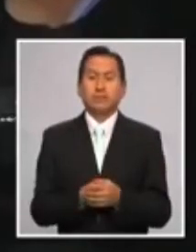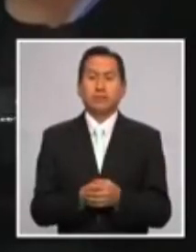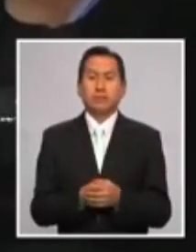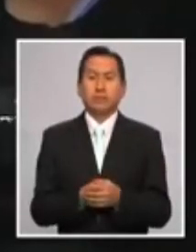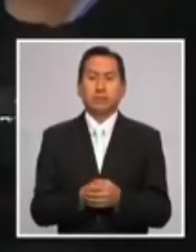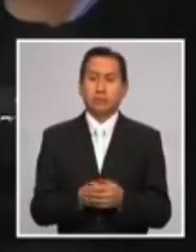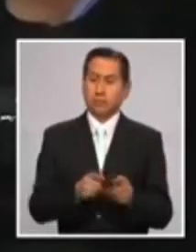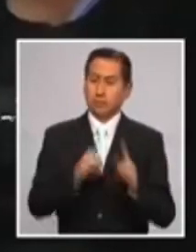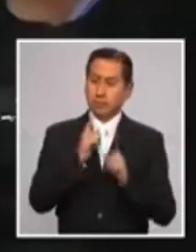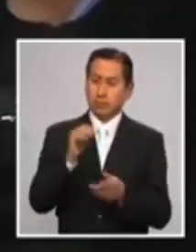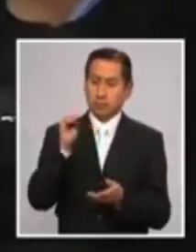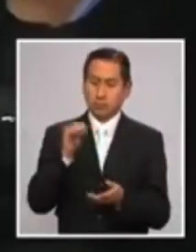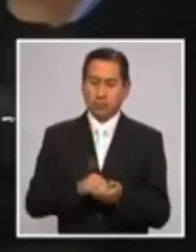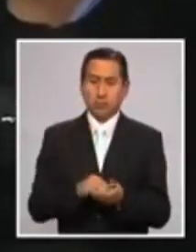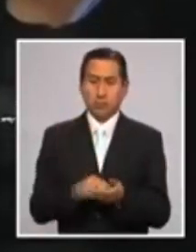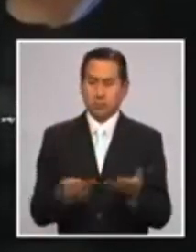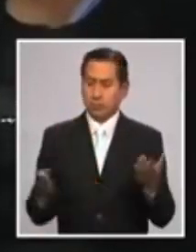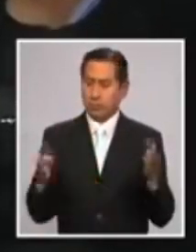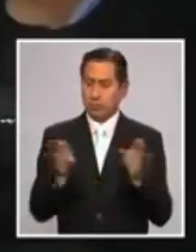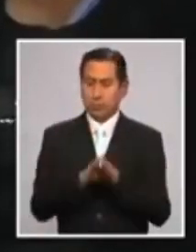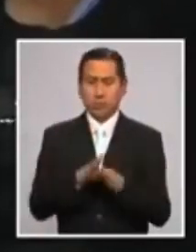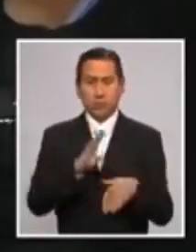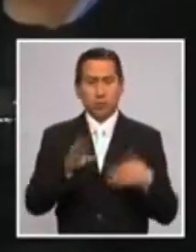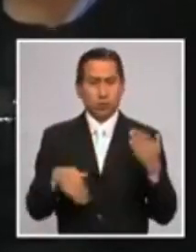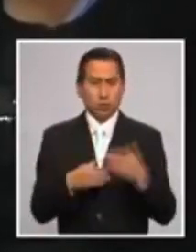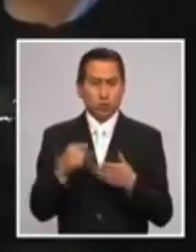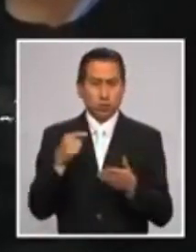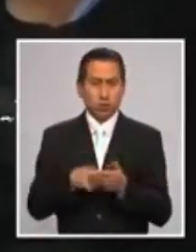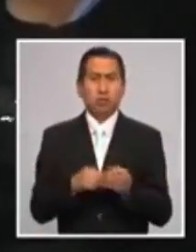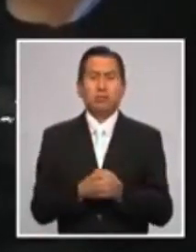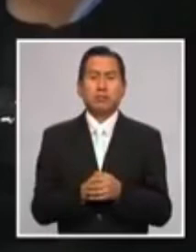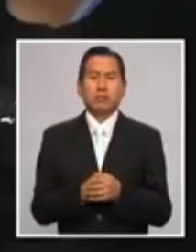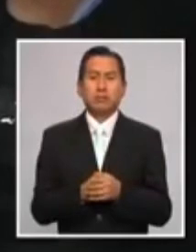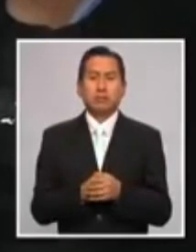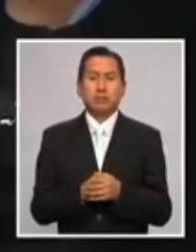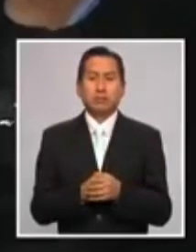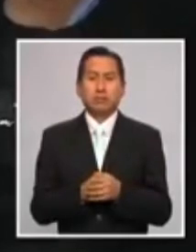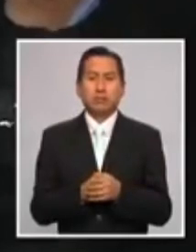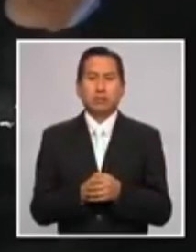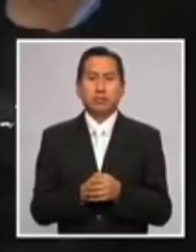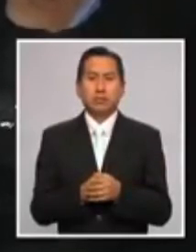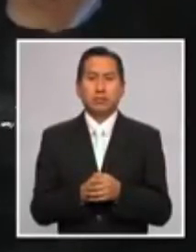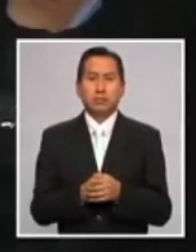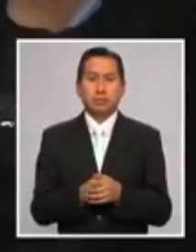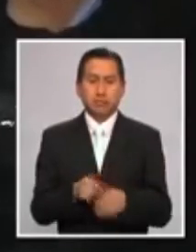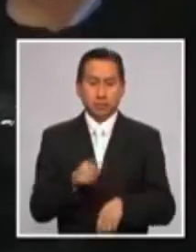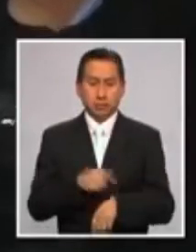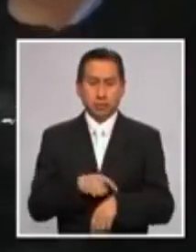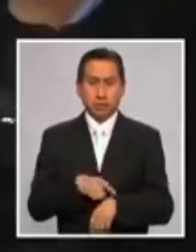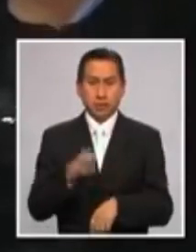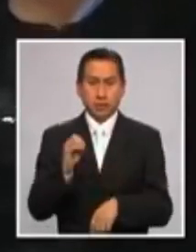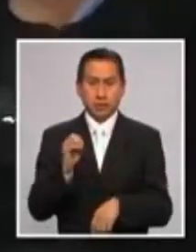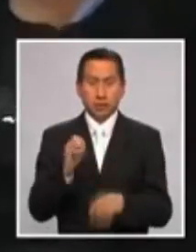dictar cuarentena total desde los 0 horas